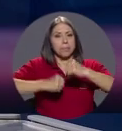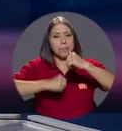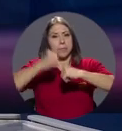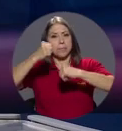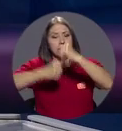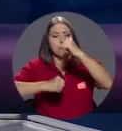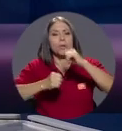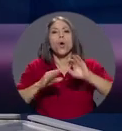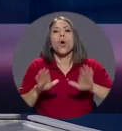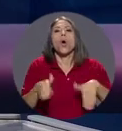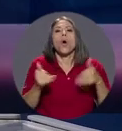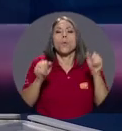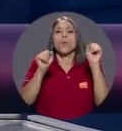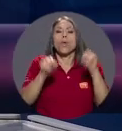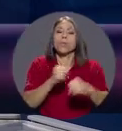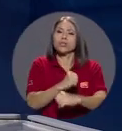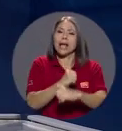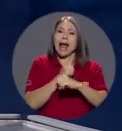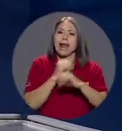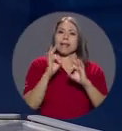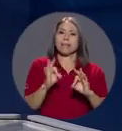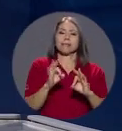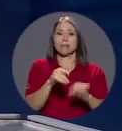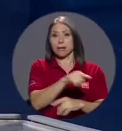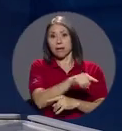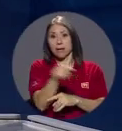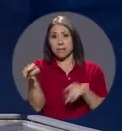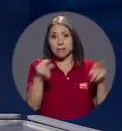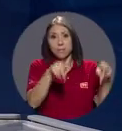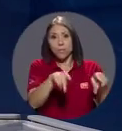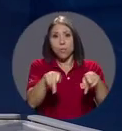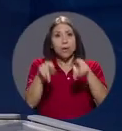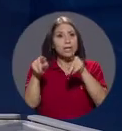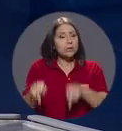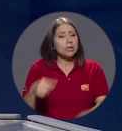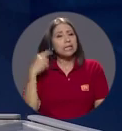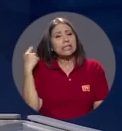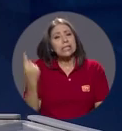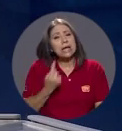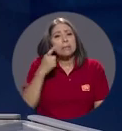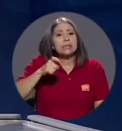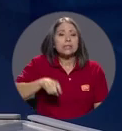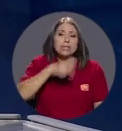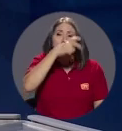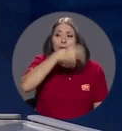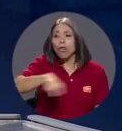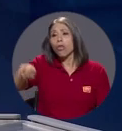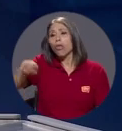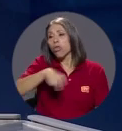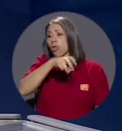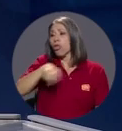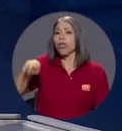podemos garantizar que esta población que se mueve constantemente en la gran área metropolitana y que